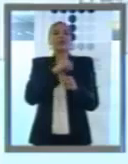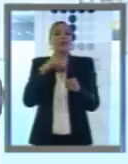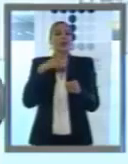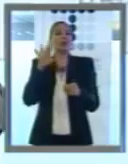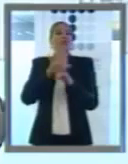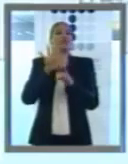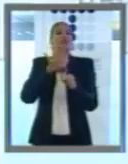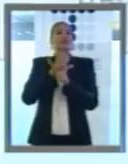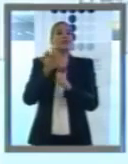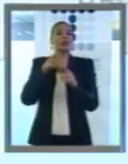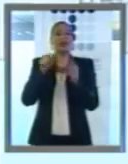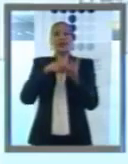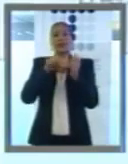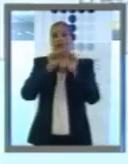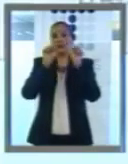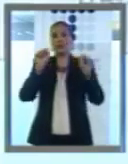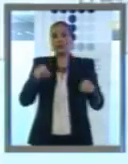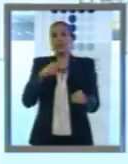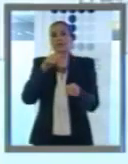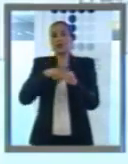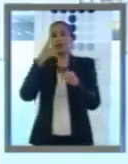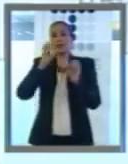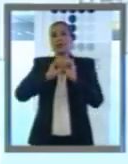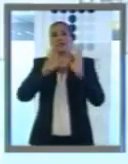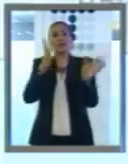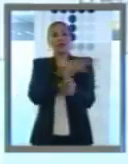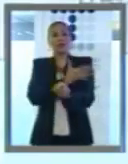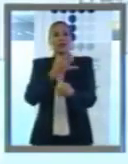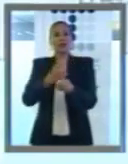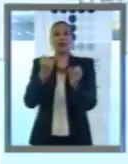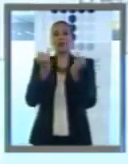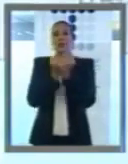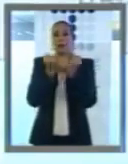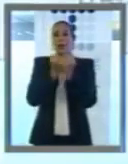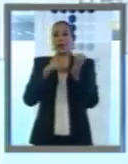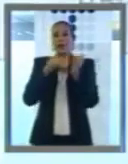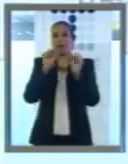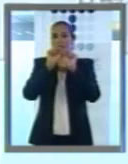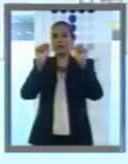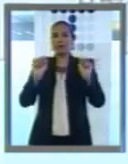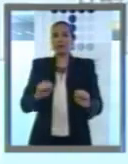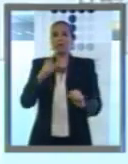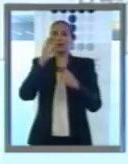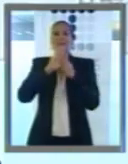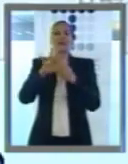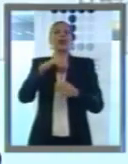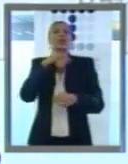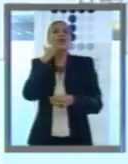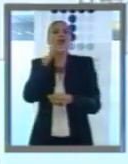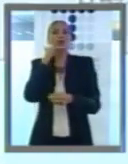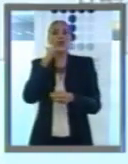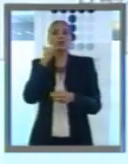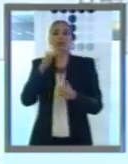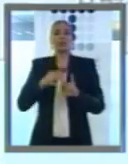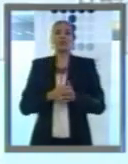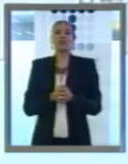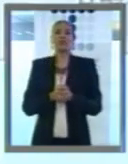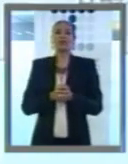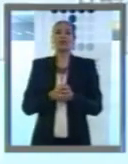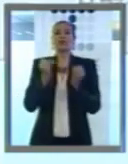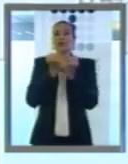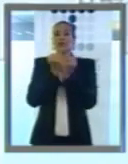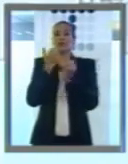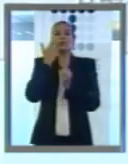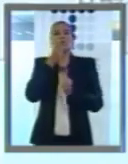incidencia tanto en el Sistema Nacional de Transparencia como el Sistema Anticorrupción. Diría